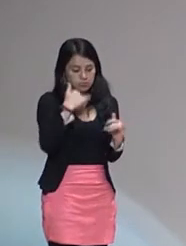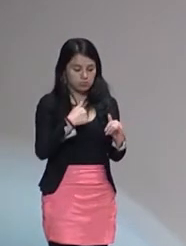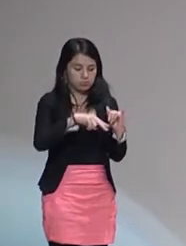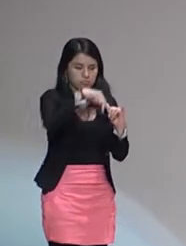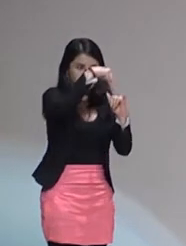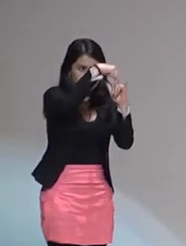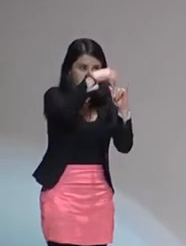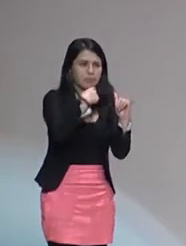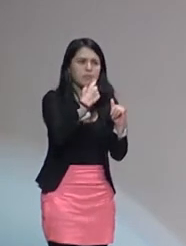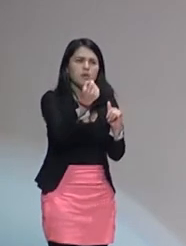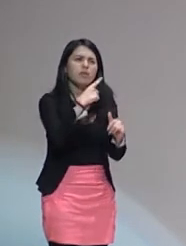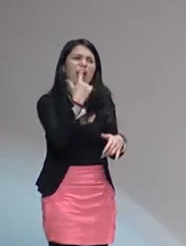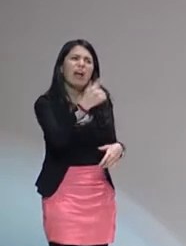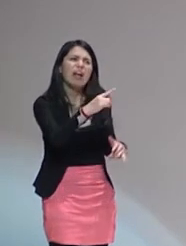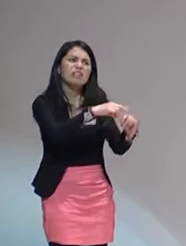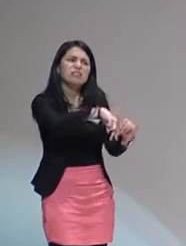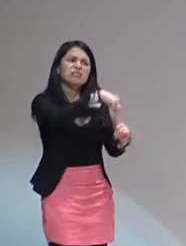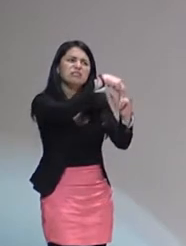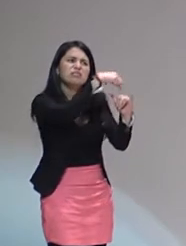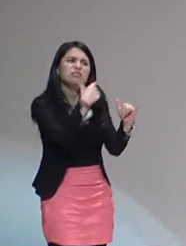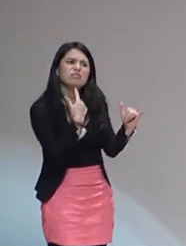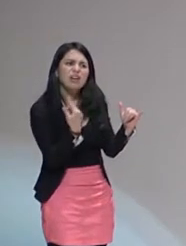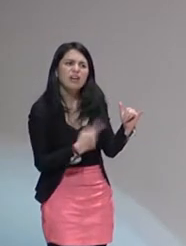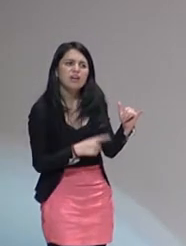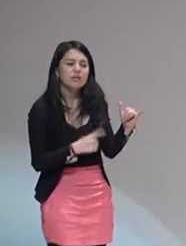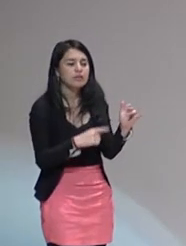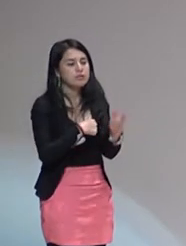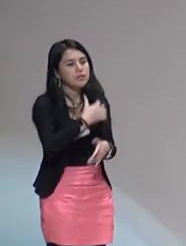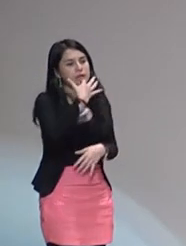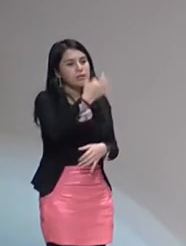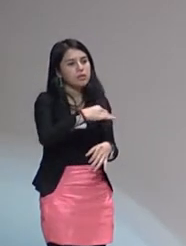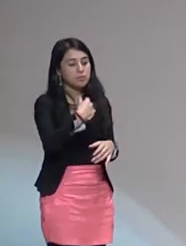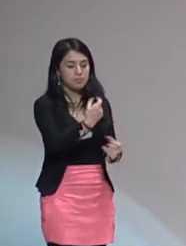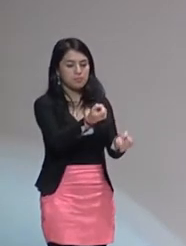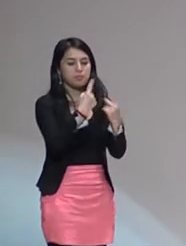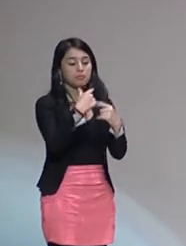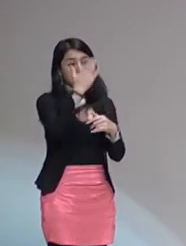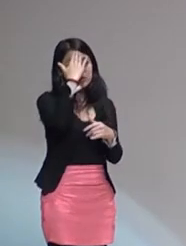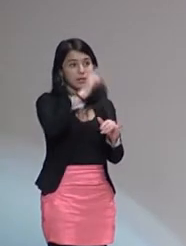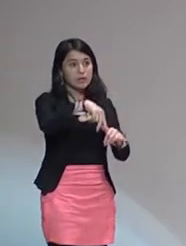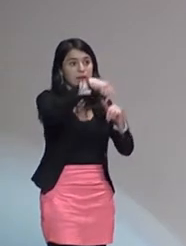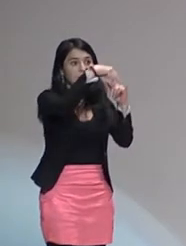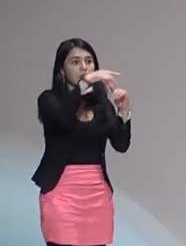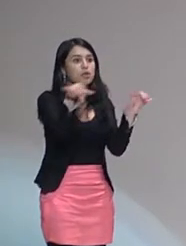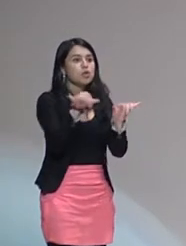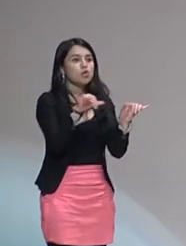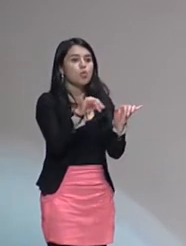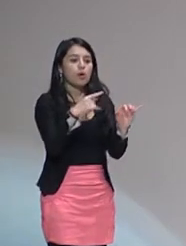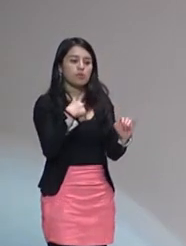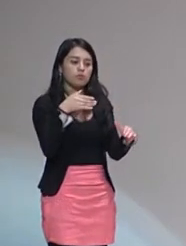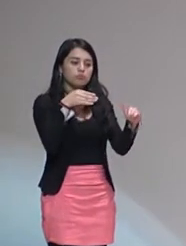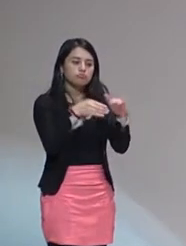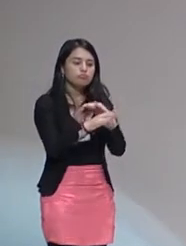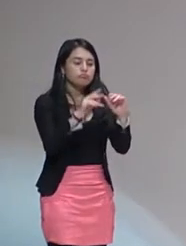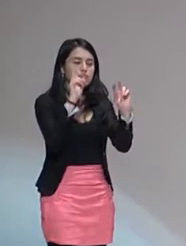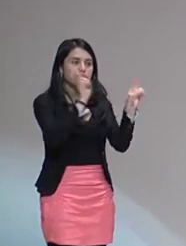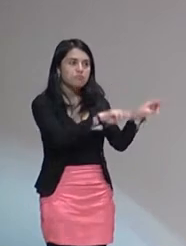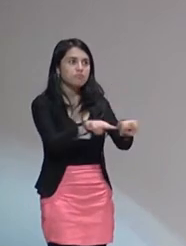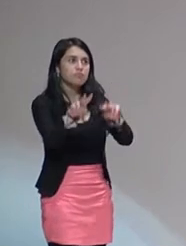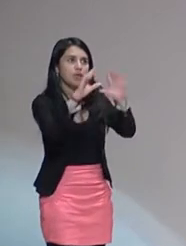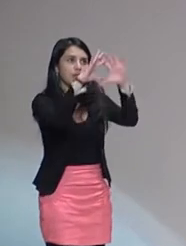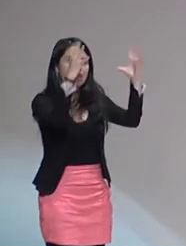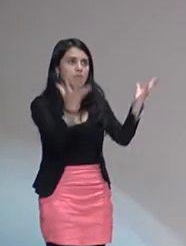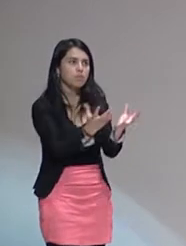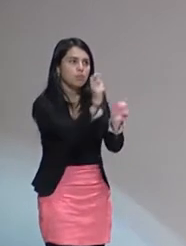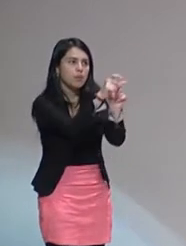cuando a mí me preguntan qué es la antropología, y yo digo una cosa que suena muy elemental: la antropología es una sensibilidad particular sobre el mundo, y hay toda una